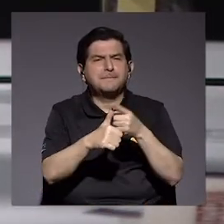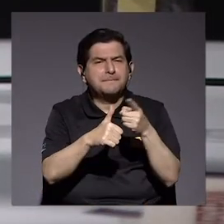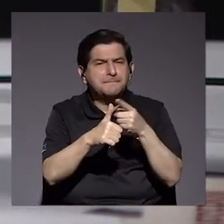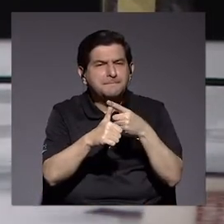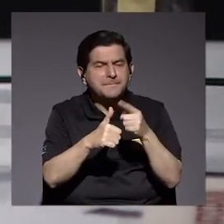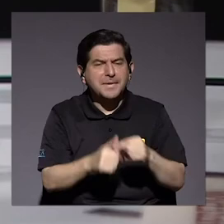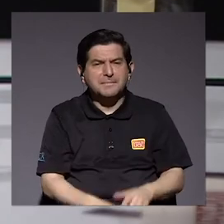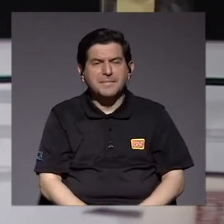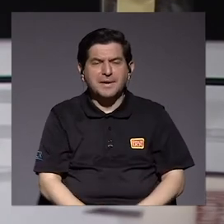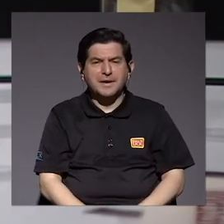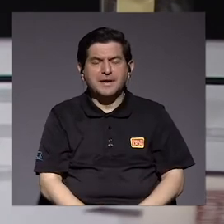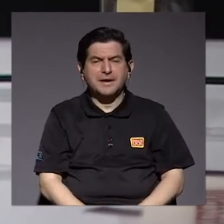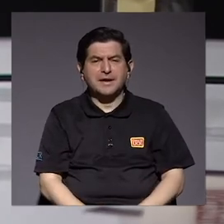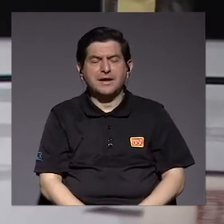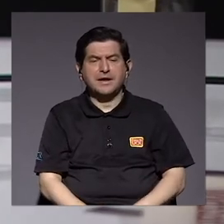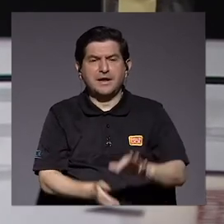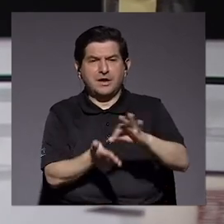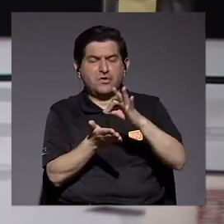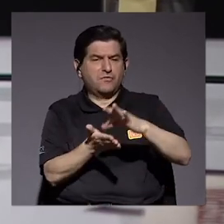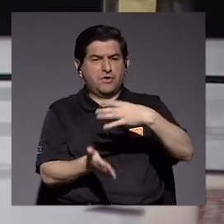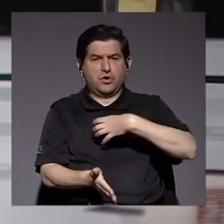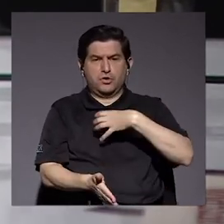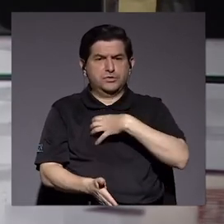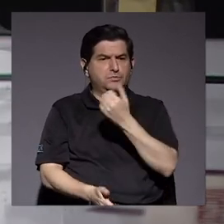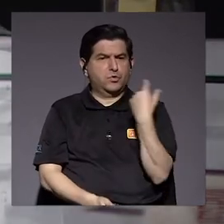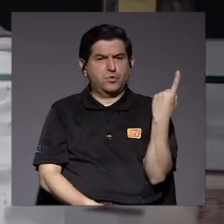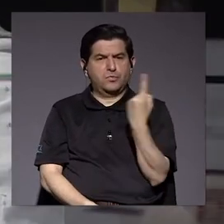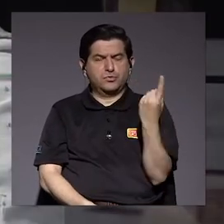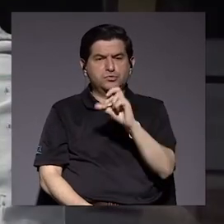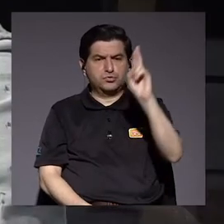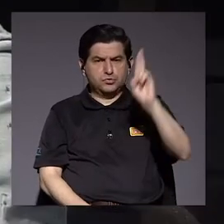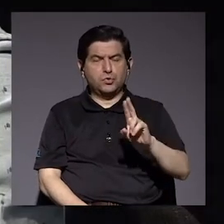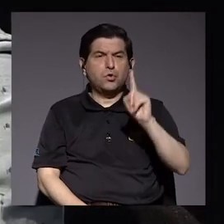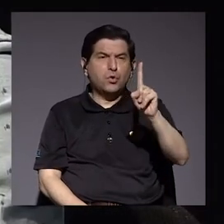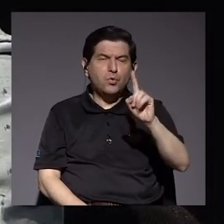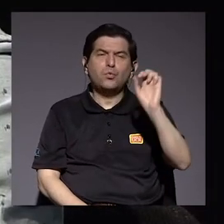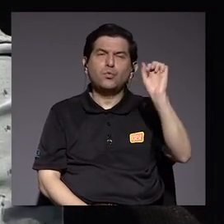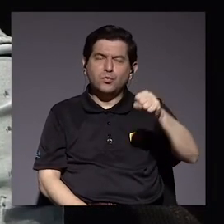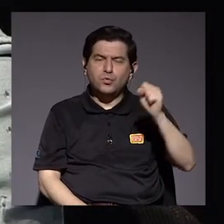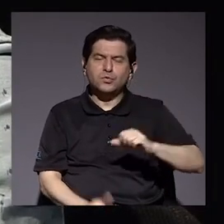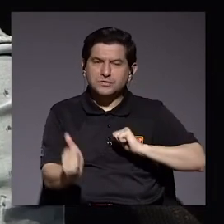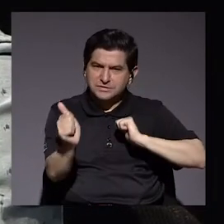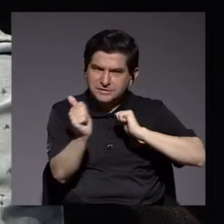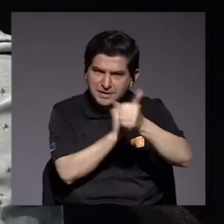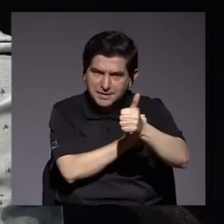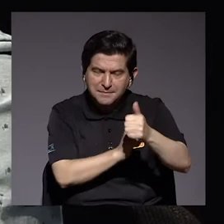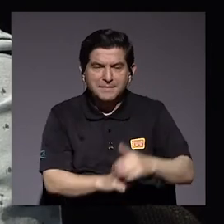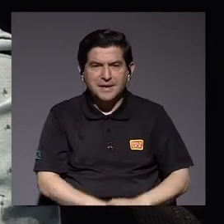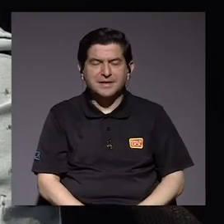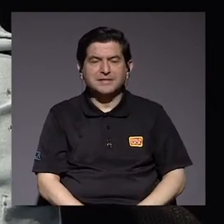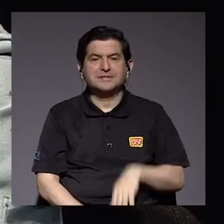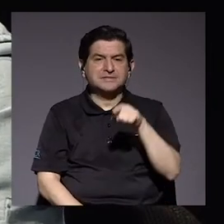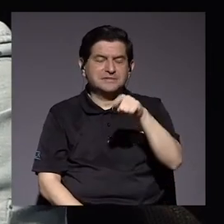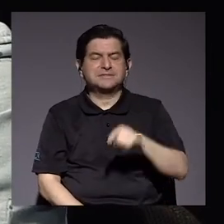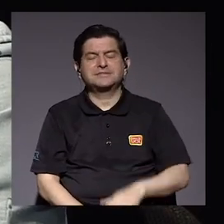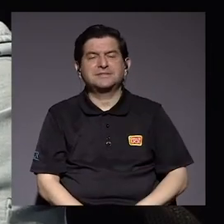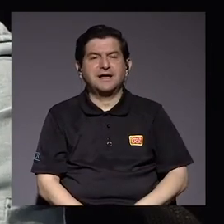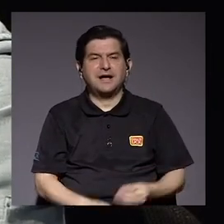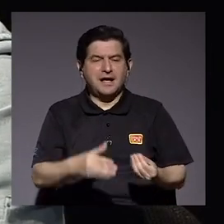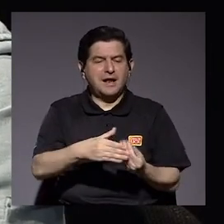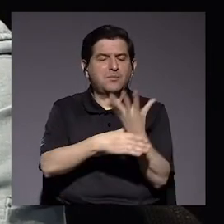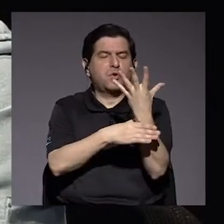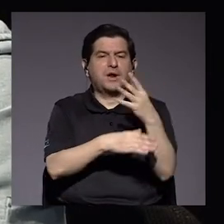primero que todo son frijoles endémicos del país, están solo en Costa Rica, excepto uno de ellos que cruza la frontera hacia las faldas del volcán Barún,